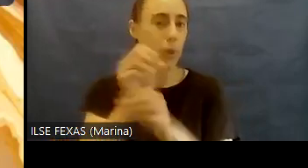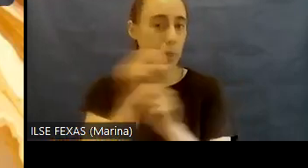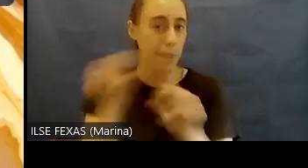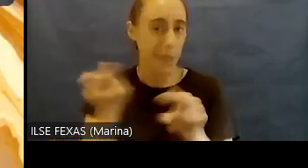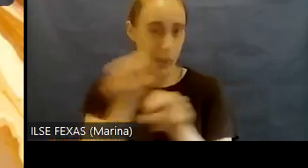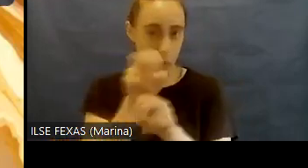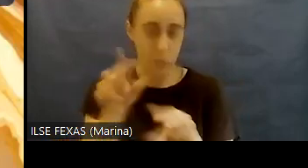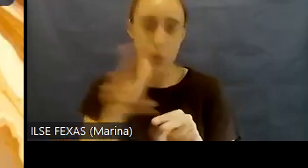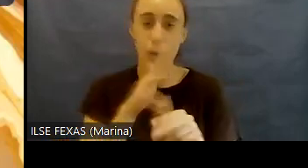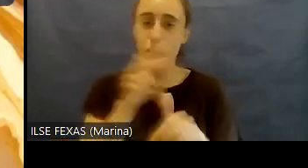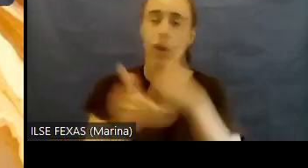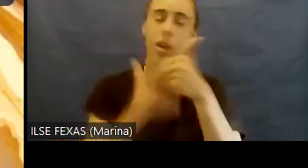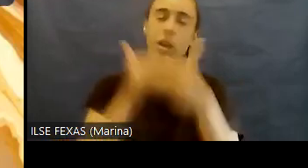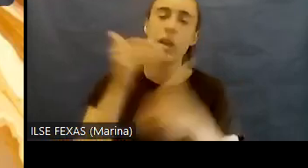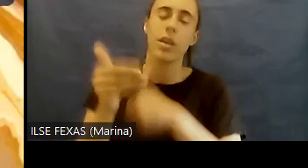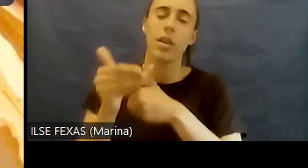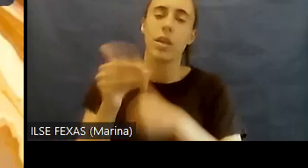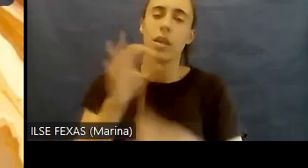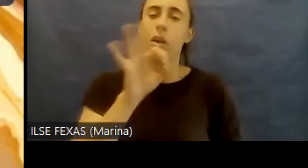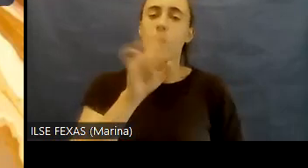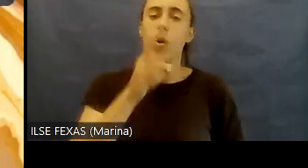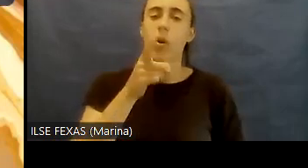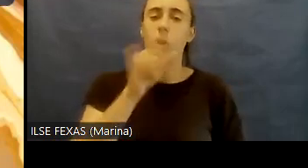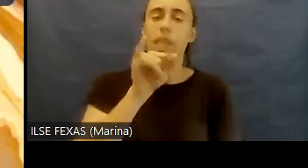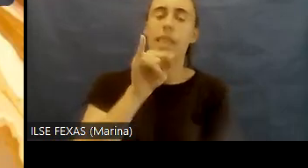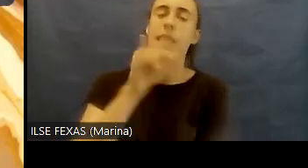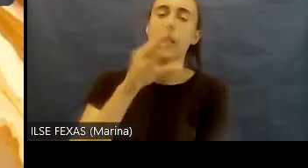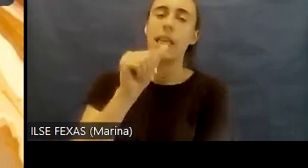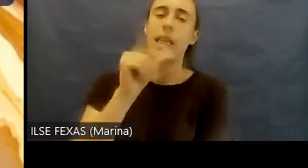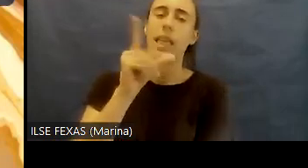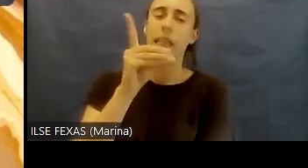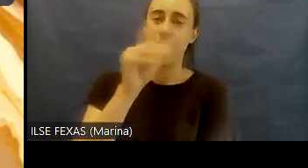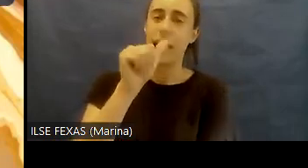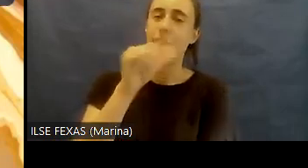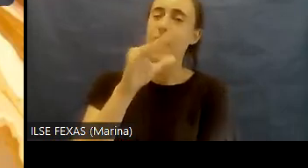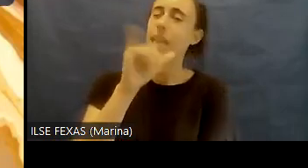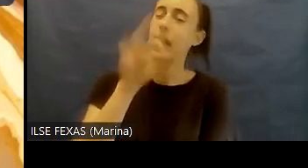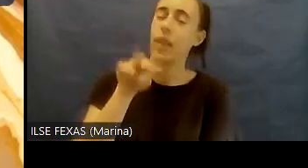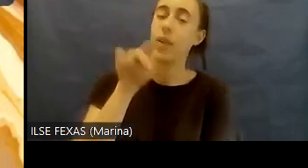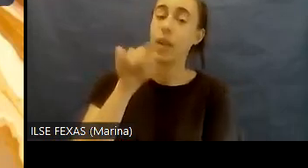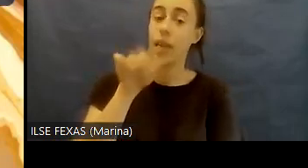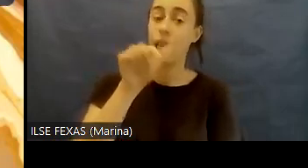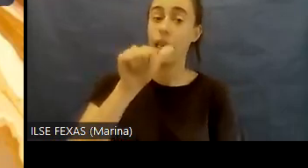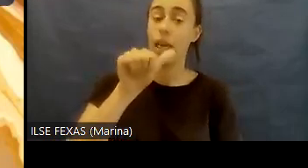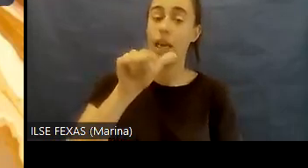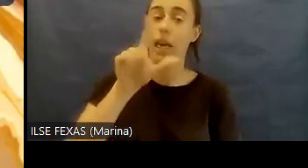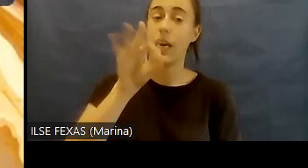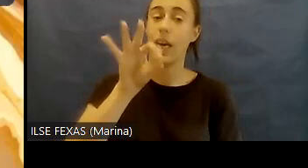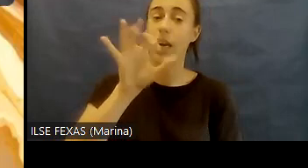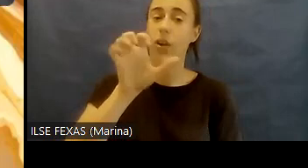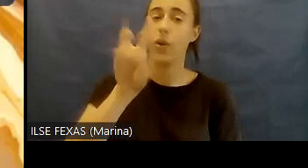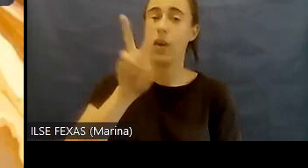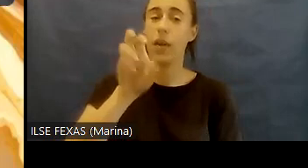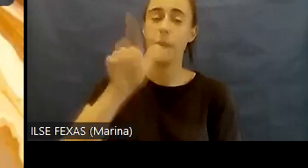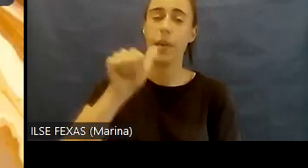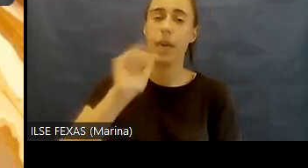un estrés oxidativo excesivo. Y es aquí donde el gel de aloe vera puede venirnos